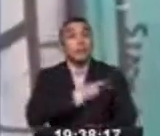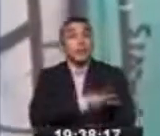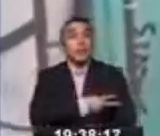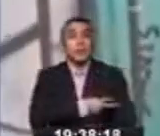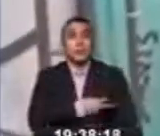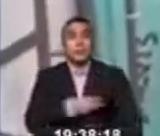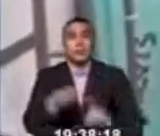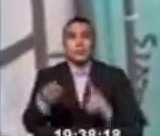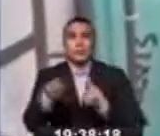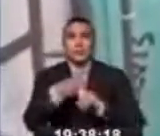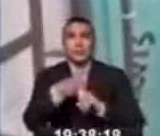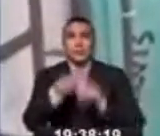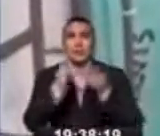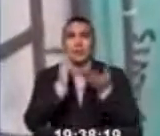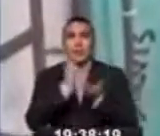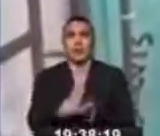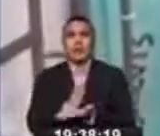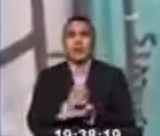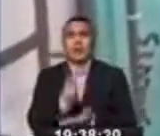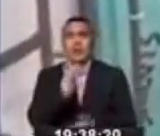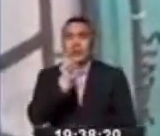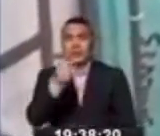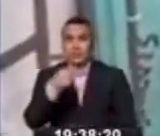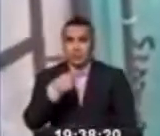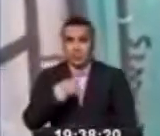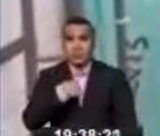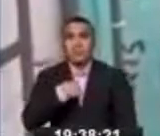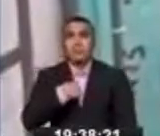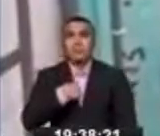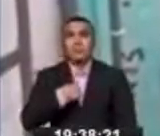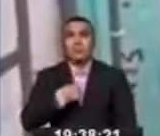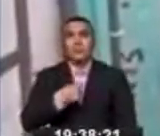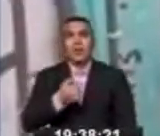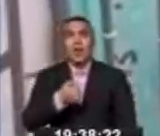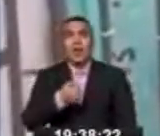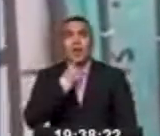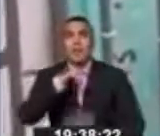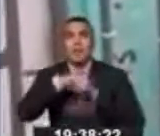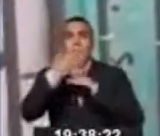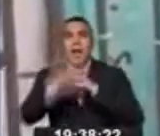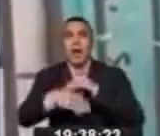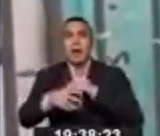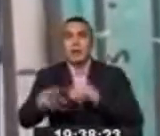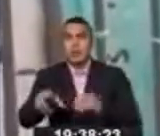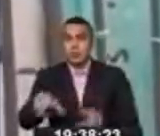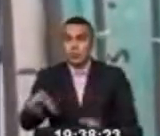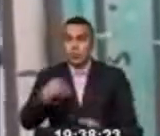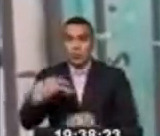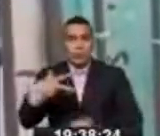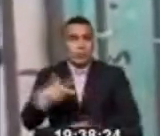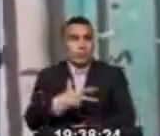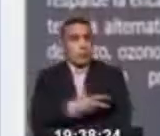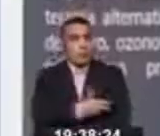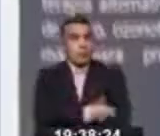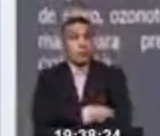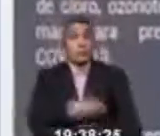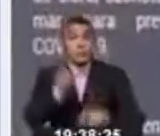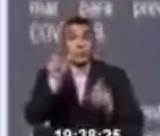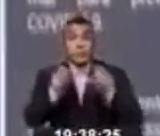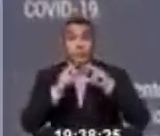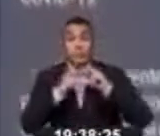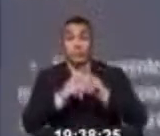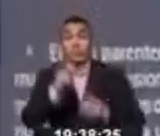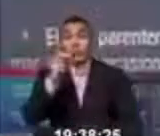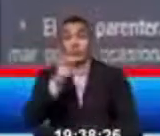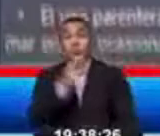Internet está inundado de testimonios de quienes aseguran tratar sus males con agua de mar. Y le vamos a inmunizar 20 centímetros. Investigadores de la